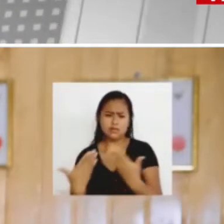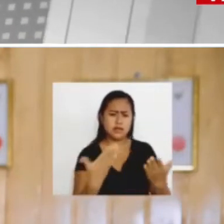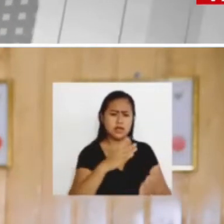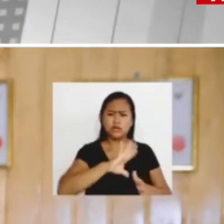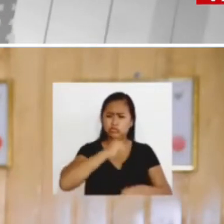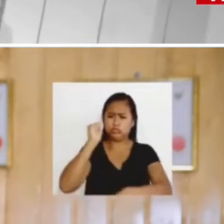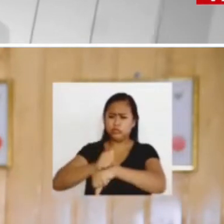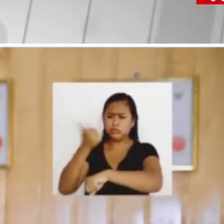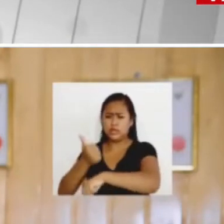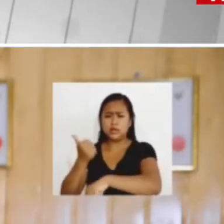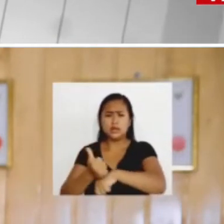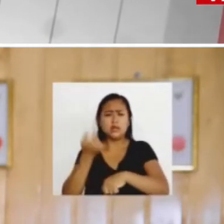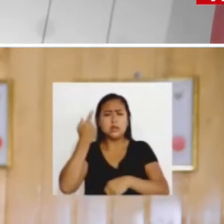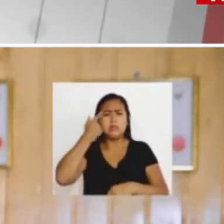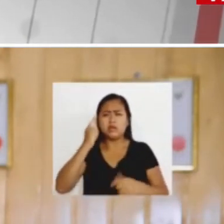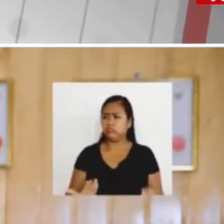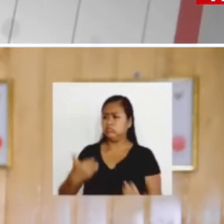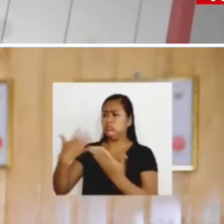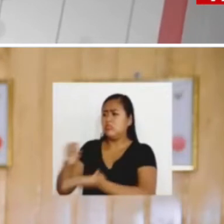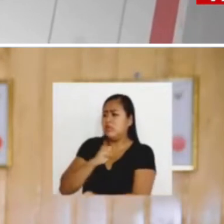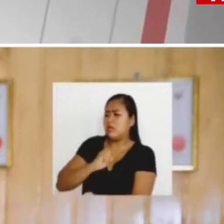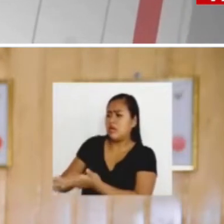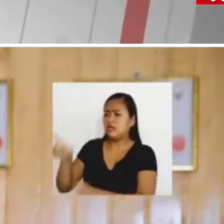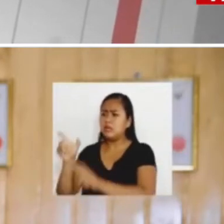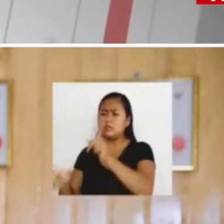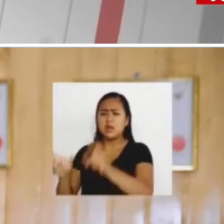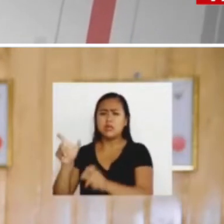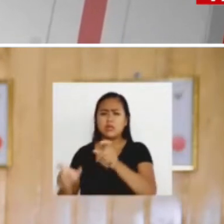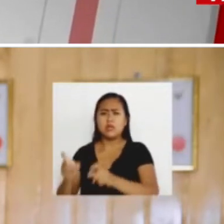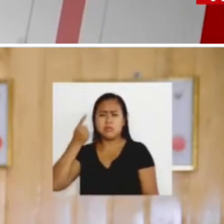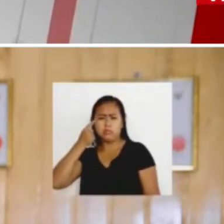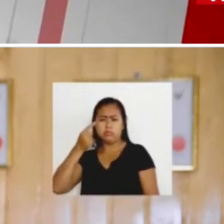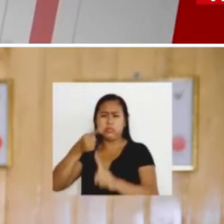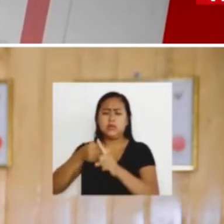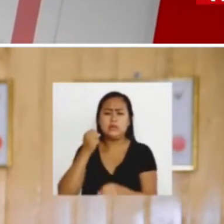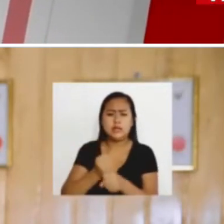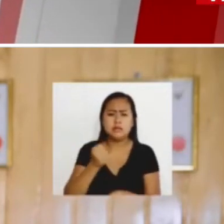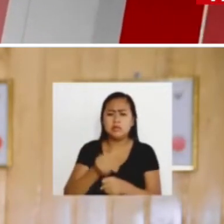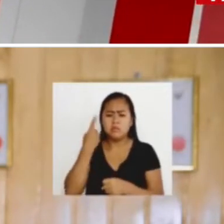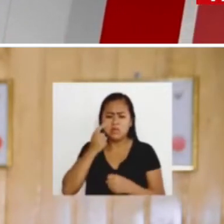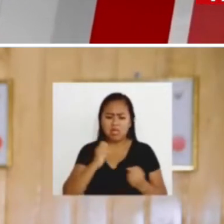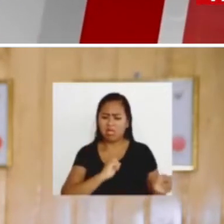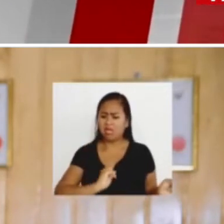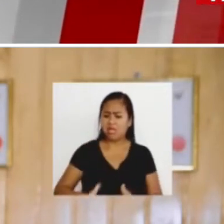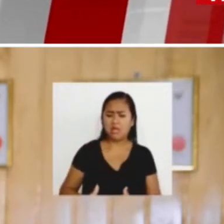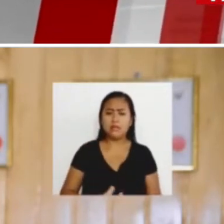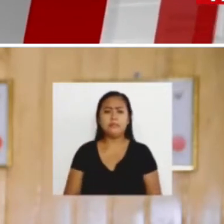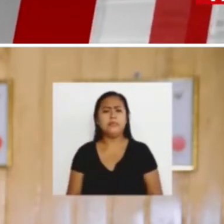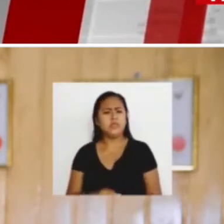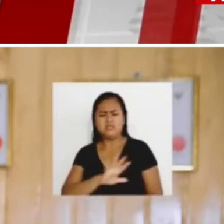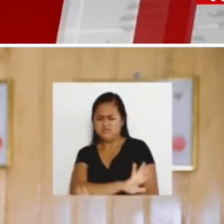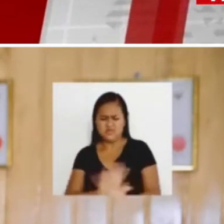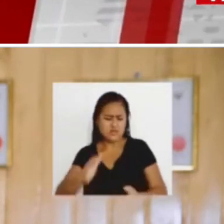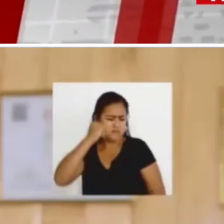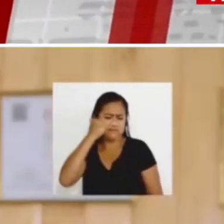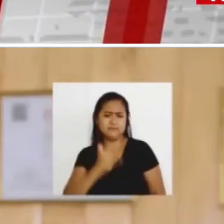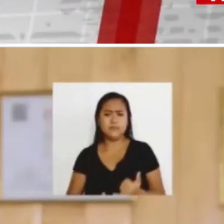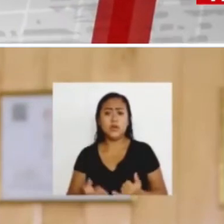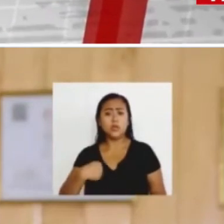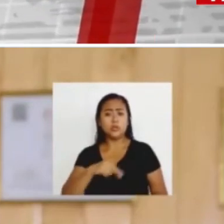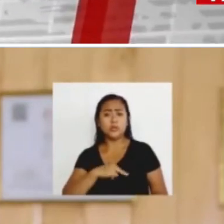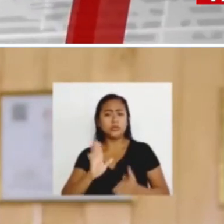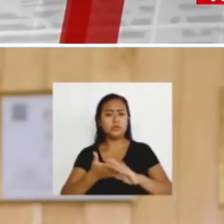esta idea a los asentamientos humanos. Un abrazo a la distancia. Si algo tiene que decir a la opinión pública, le escuchamos en este humilde programa.